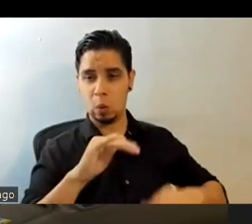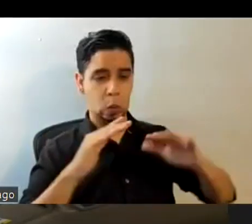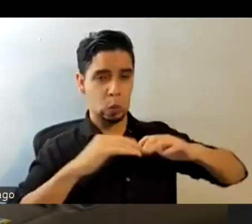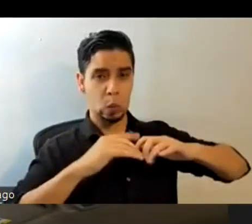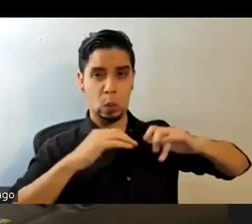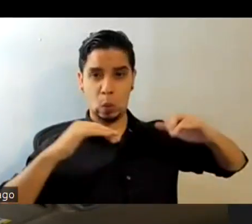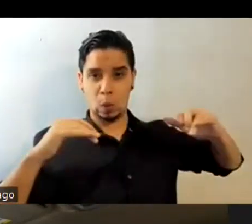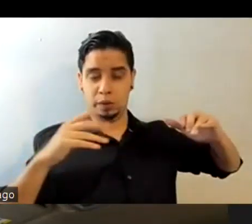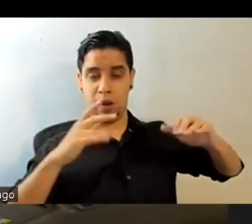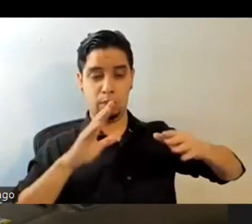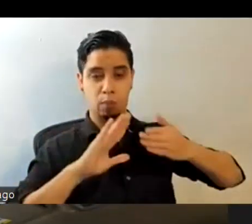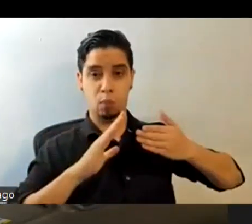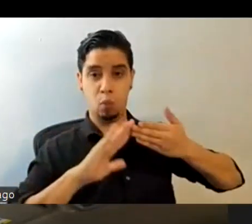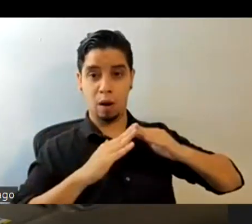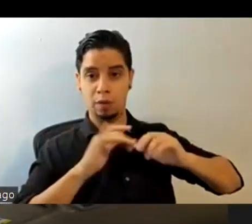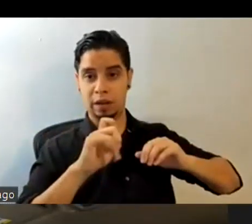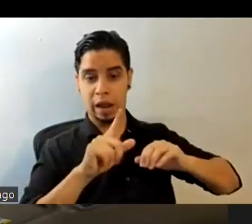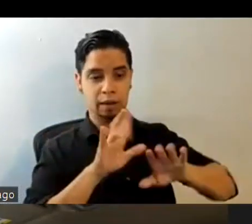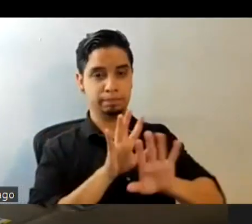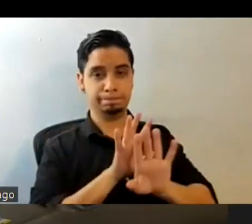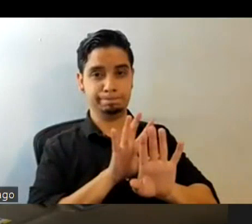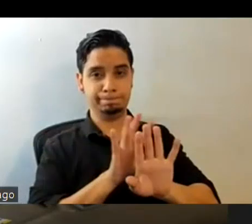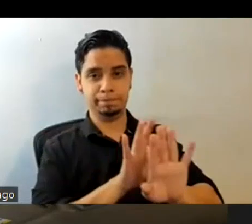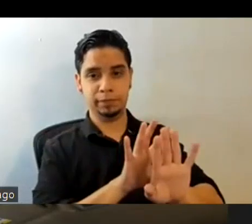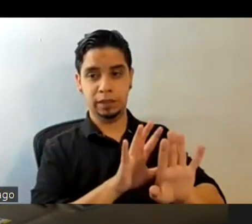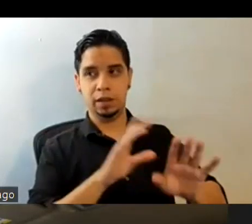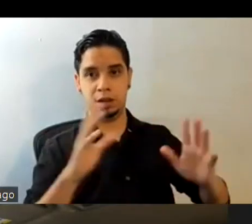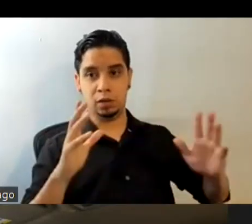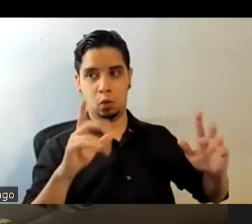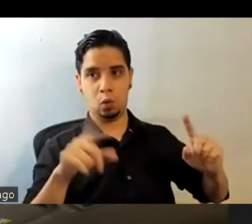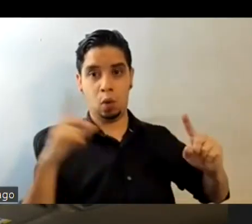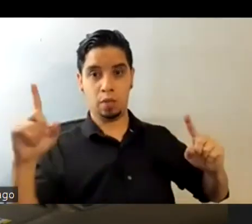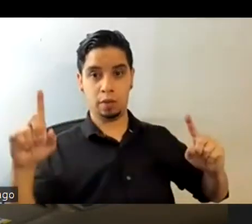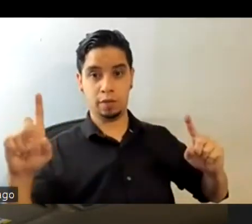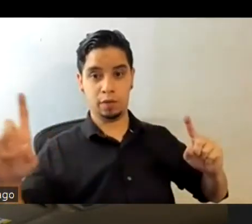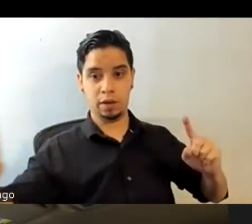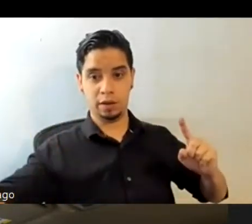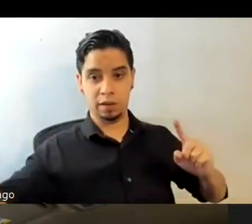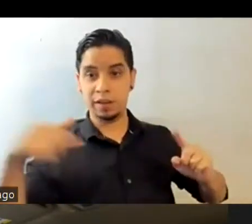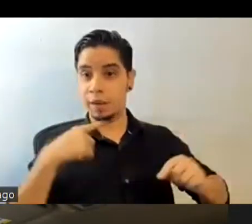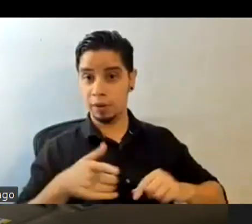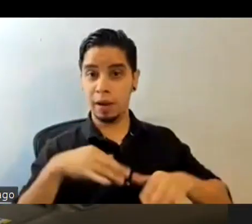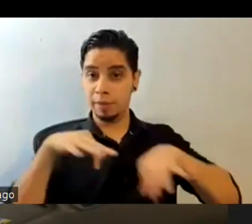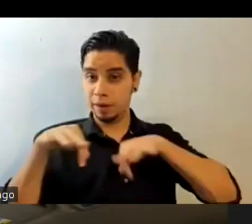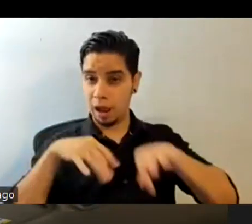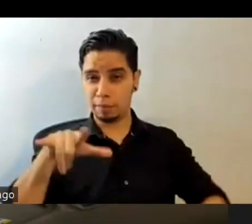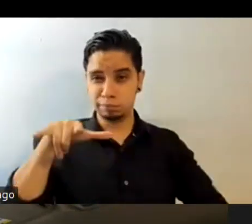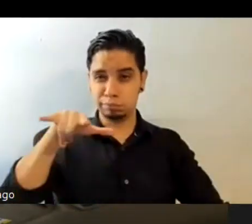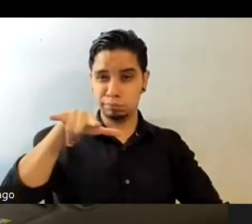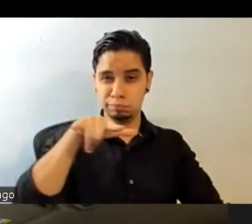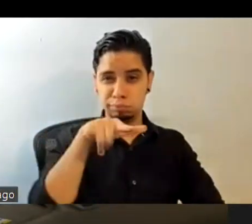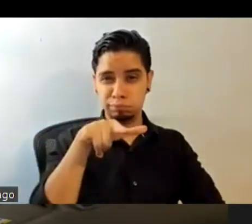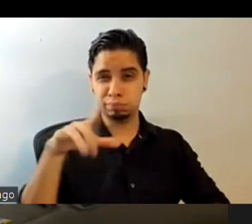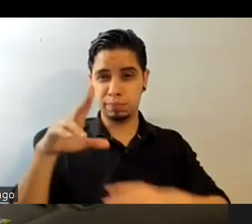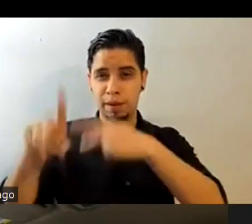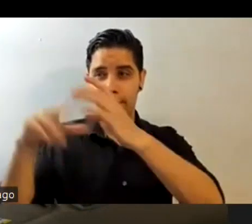sin mojarse. Y después se iba el Señor y seguía. Ah, pues en ese momento el halcón milenario empezó a entrar en la estrella de la muerte y la